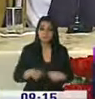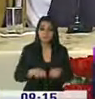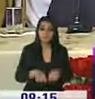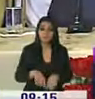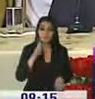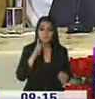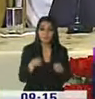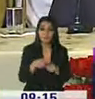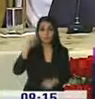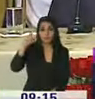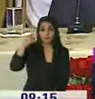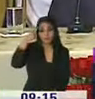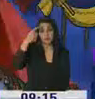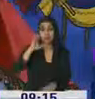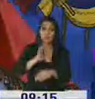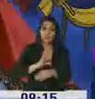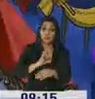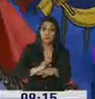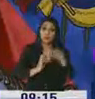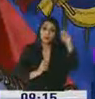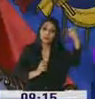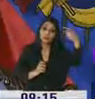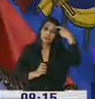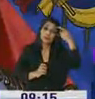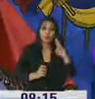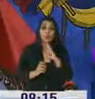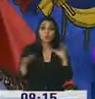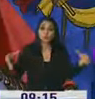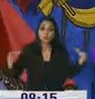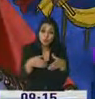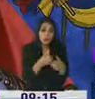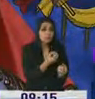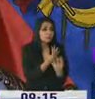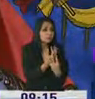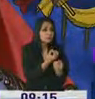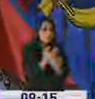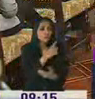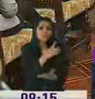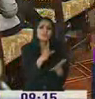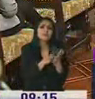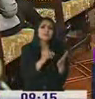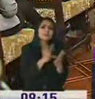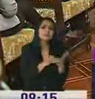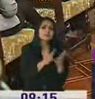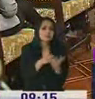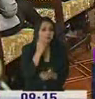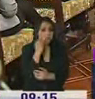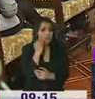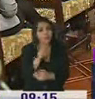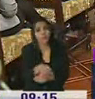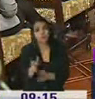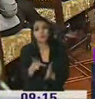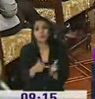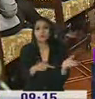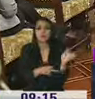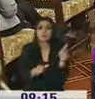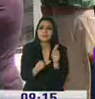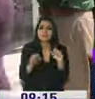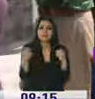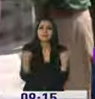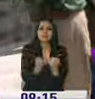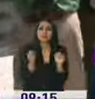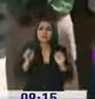cooperación, el gobierno ecuatoriano requiere conocer la experiencia hondureña para asistir a otro programa de asistencia